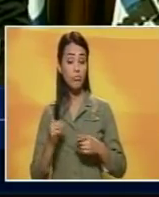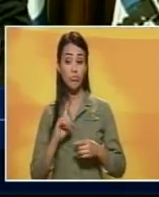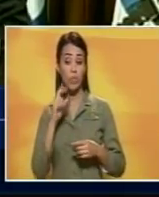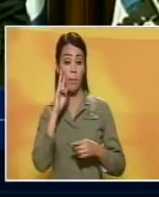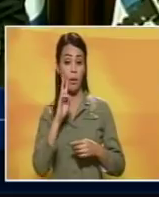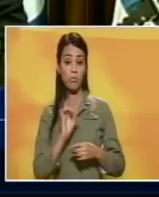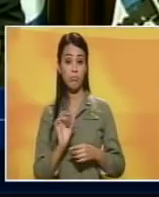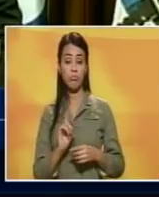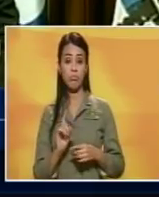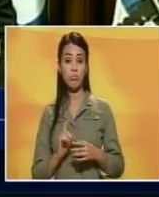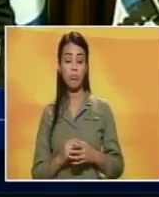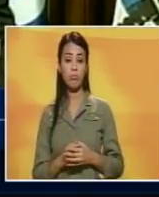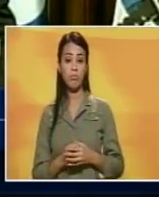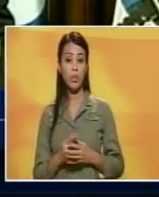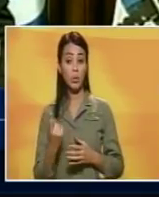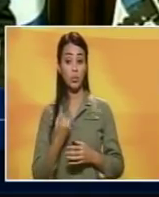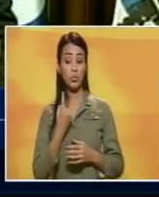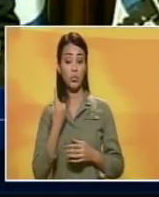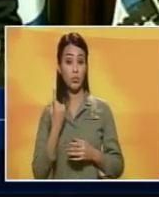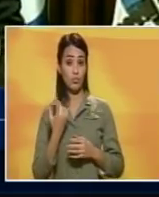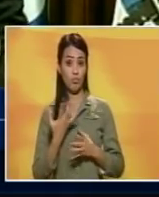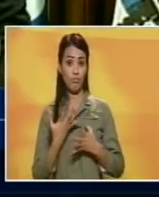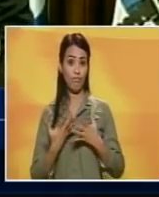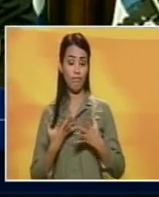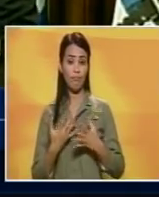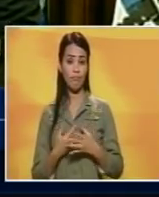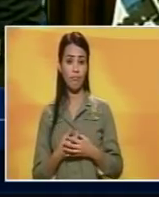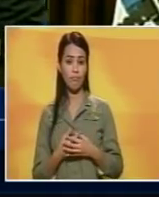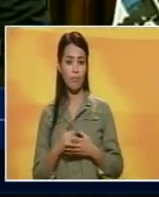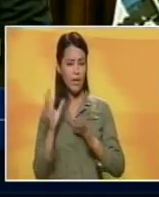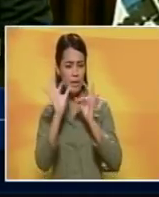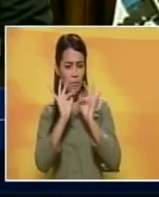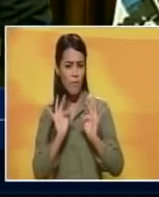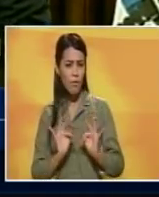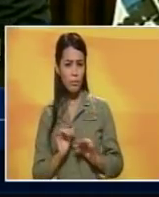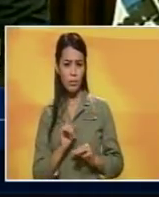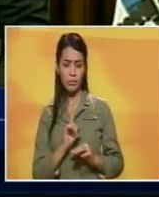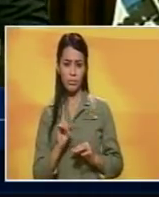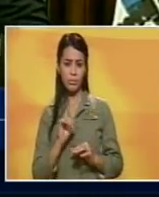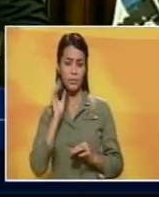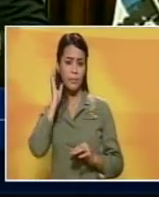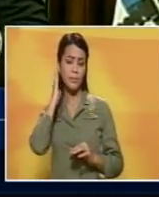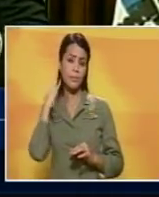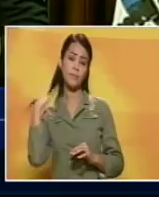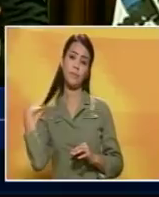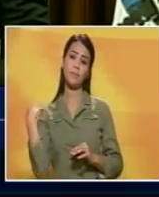así solamente, ¿verdad? No hay que verlo de esa forma, por lo